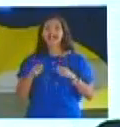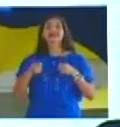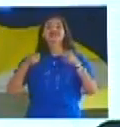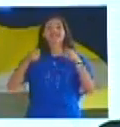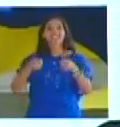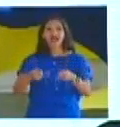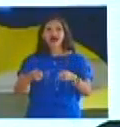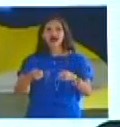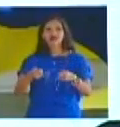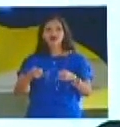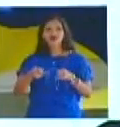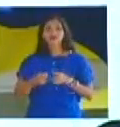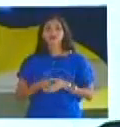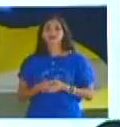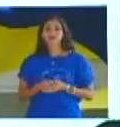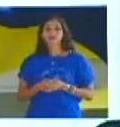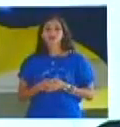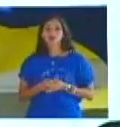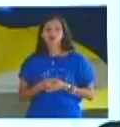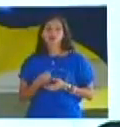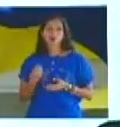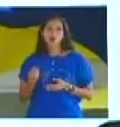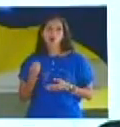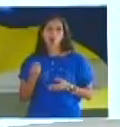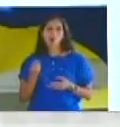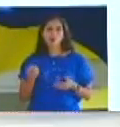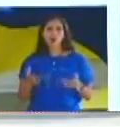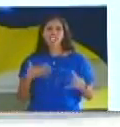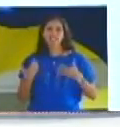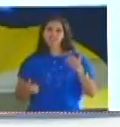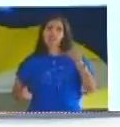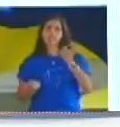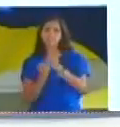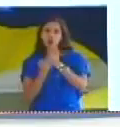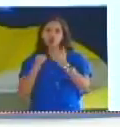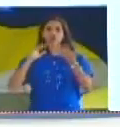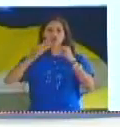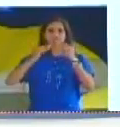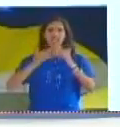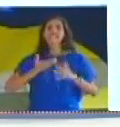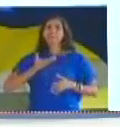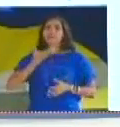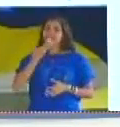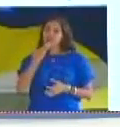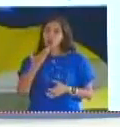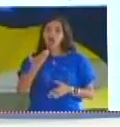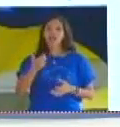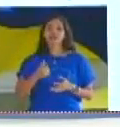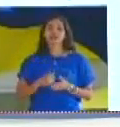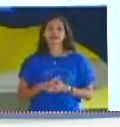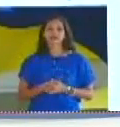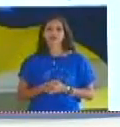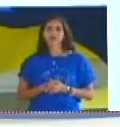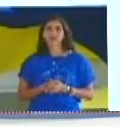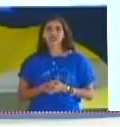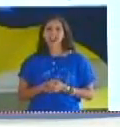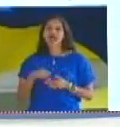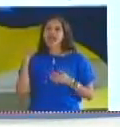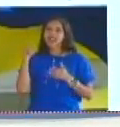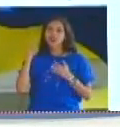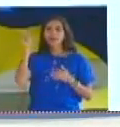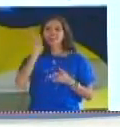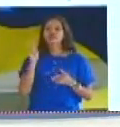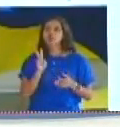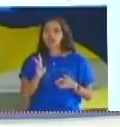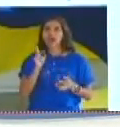entregar como acto de apoyo moral, espiritual, a estos